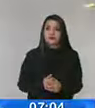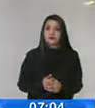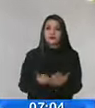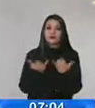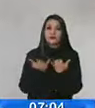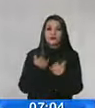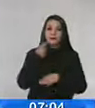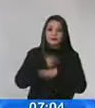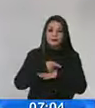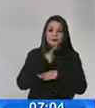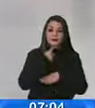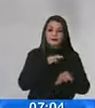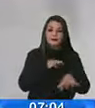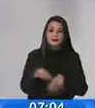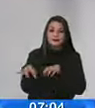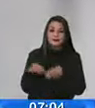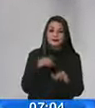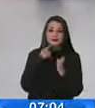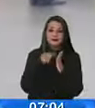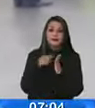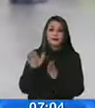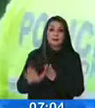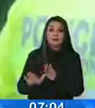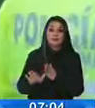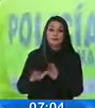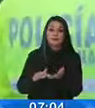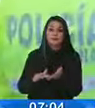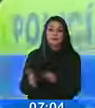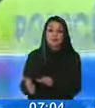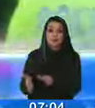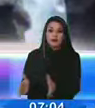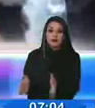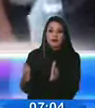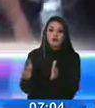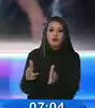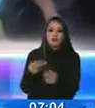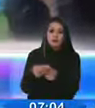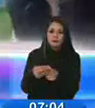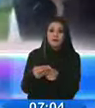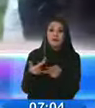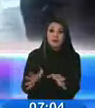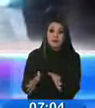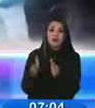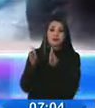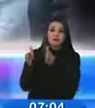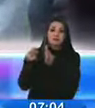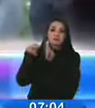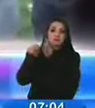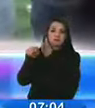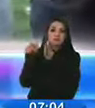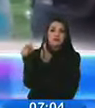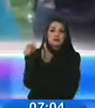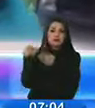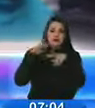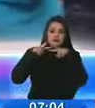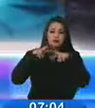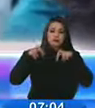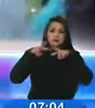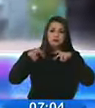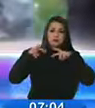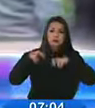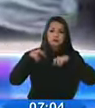las diligencias pertinentes, entre ellas la identificación del cadáver. Ya se ha hecho el levantamiento, se dispondrá la correspondiente diligencia de